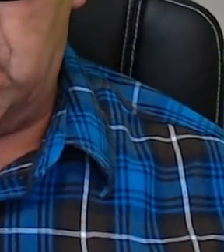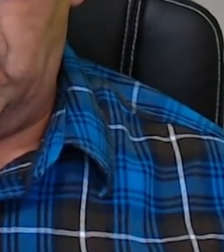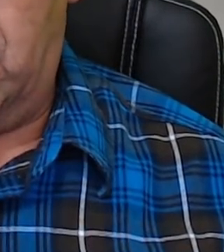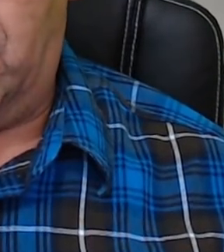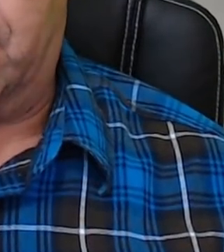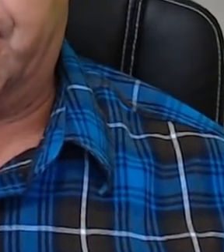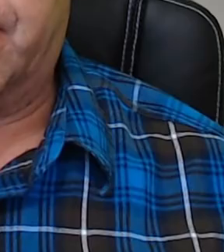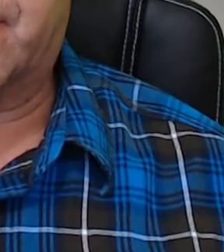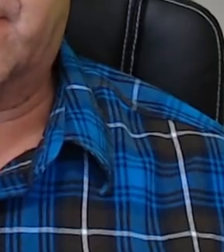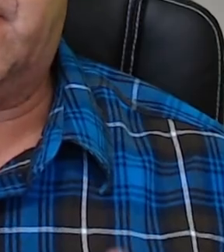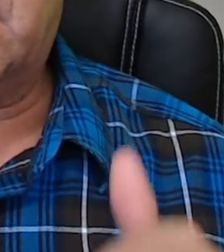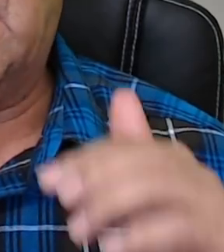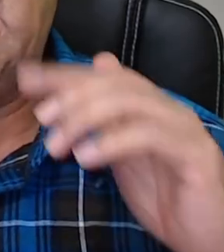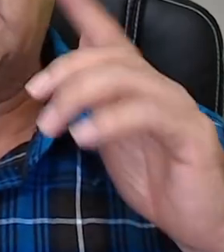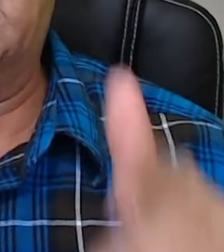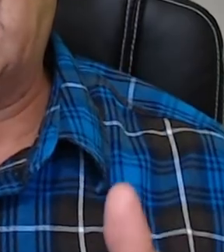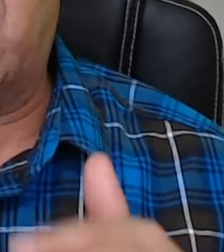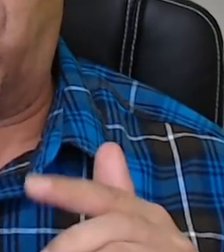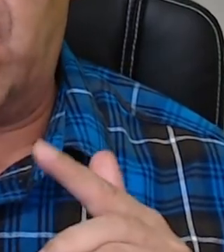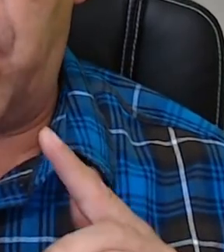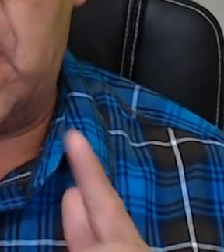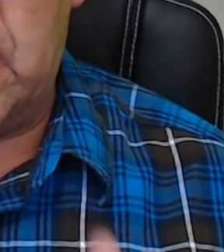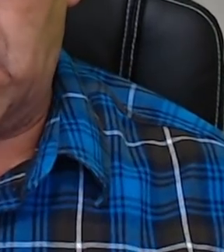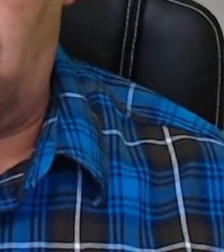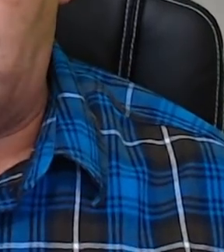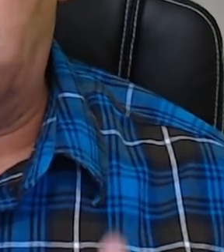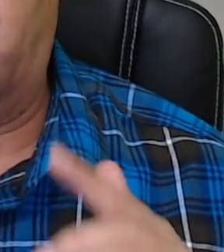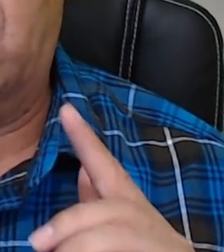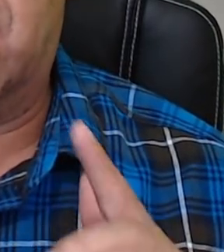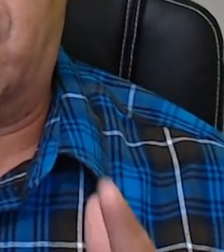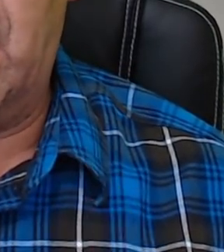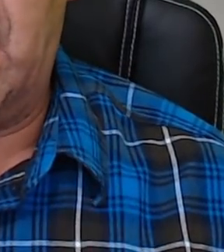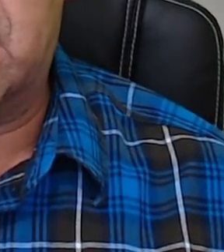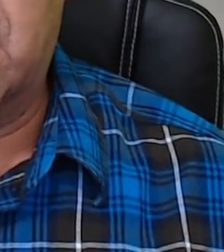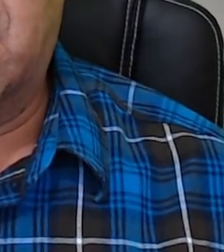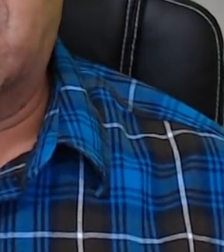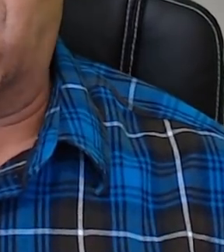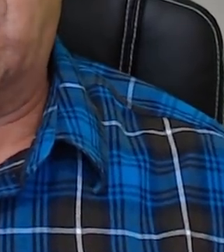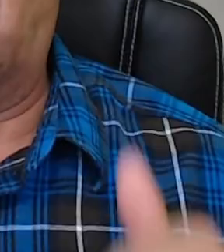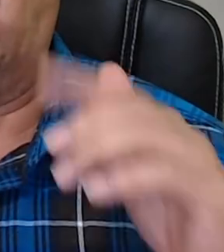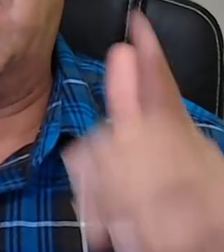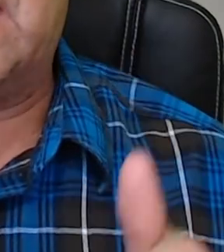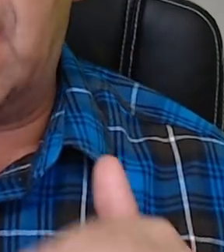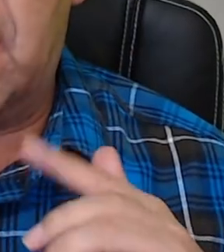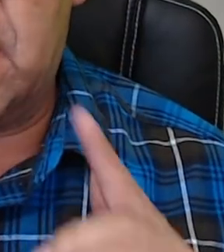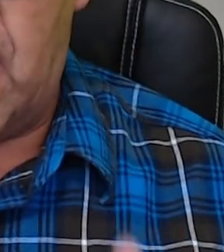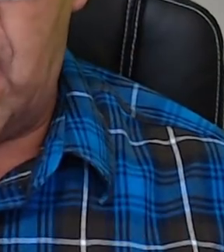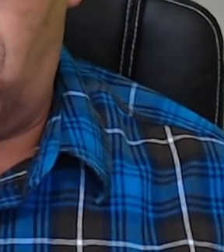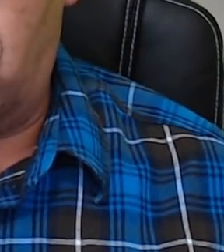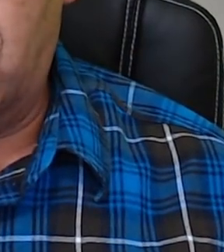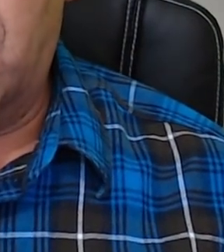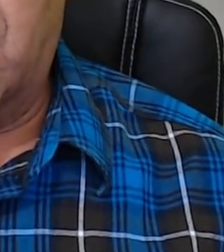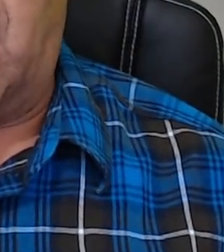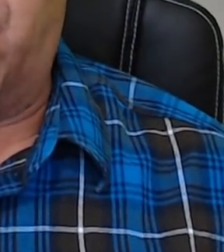del presidente. Quieren llegar al poder para seguir robando, amigos y amigas. Lo bueno que hoy ya se han